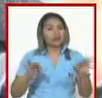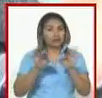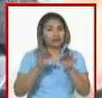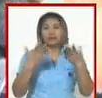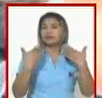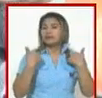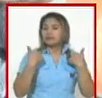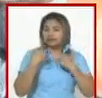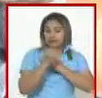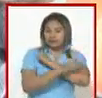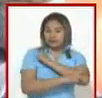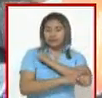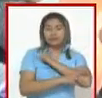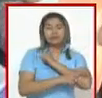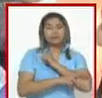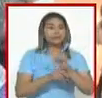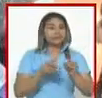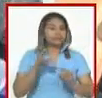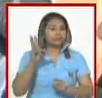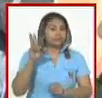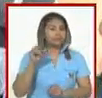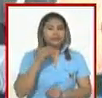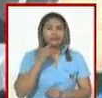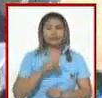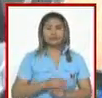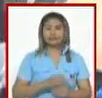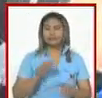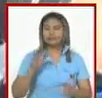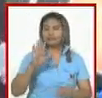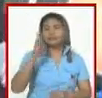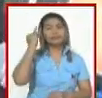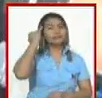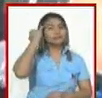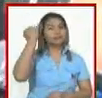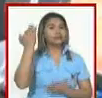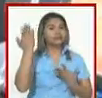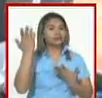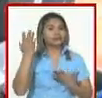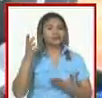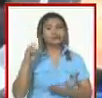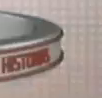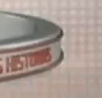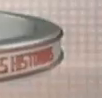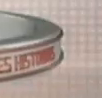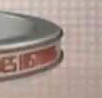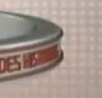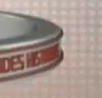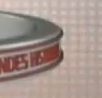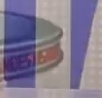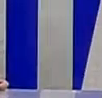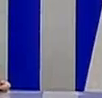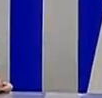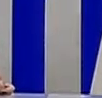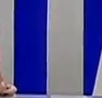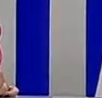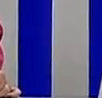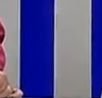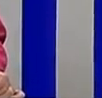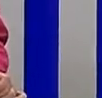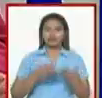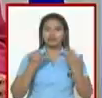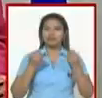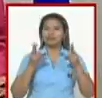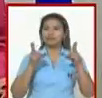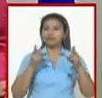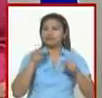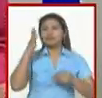que tiene el país es lógico por supuesto que no comparto su opinión y ojalá eso no le cueste el cargo con la